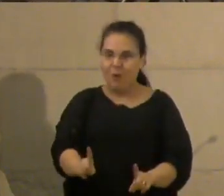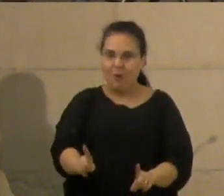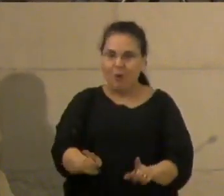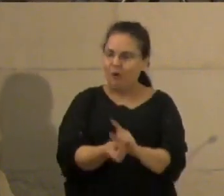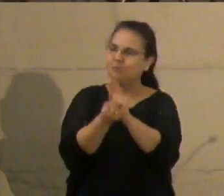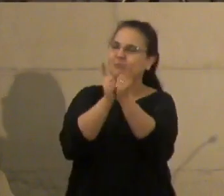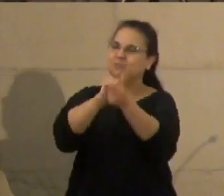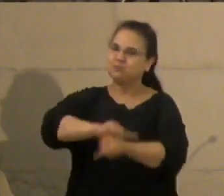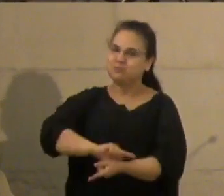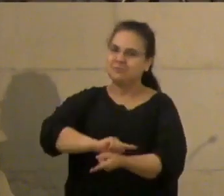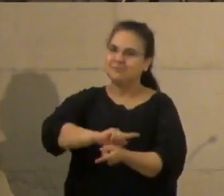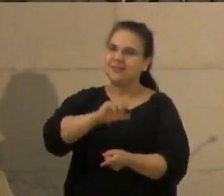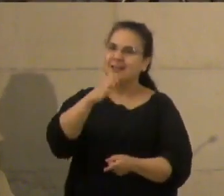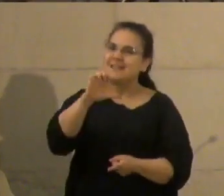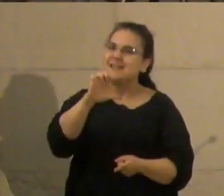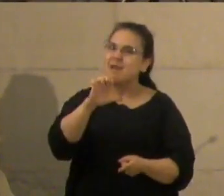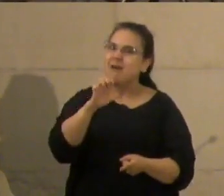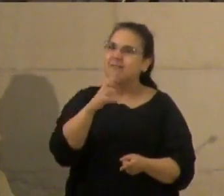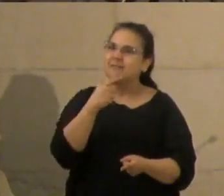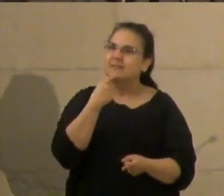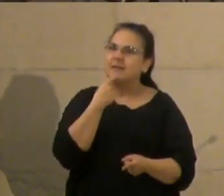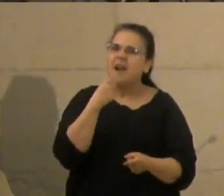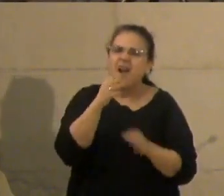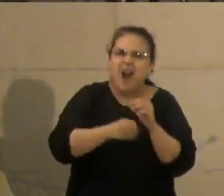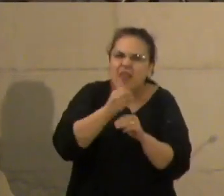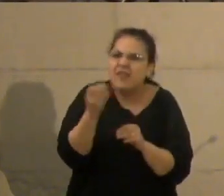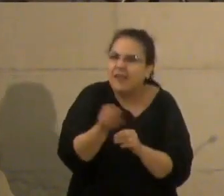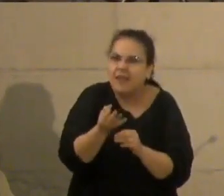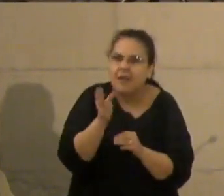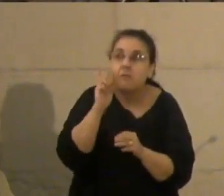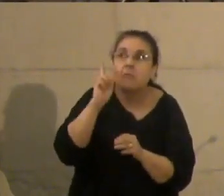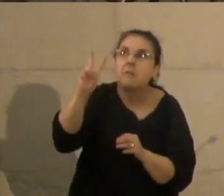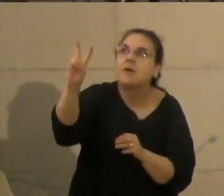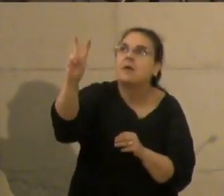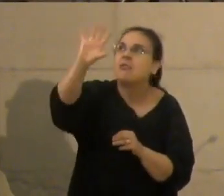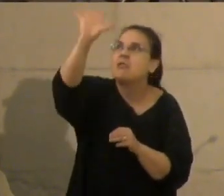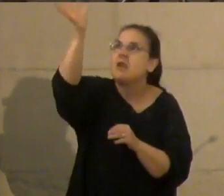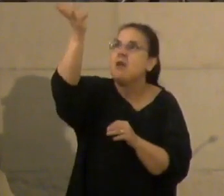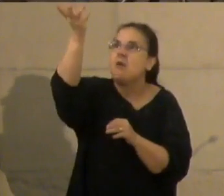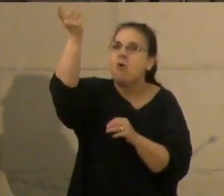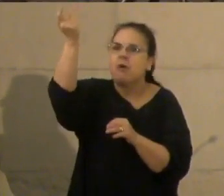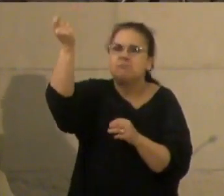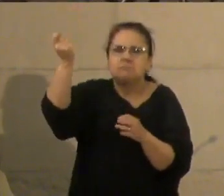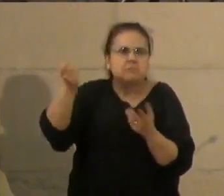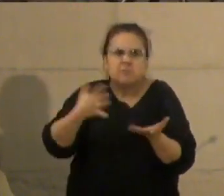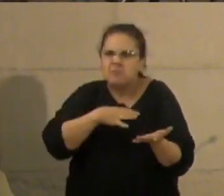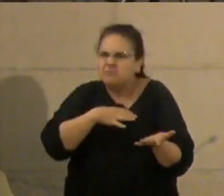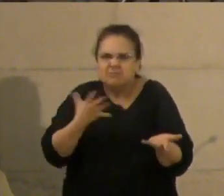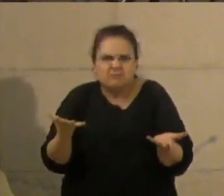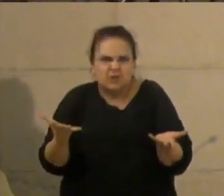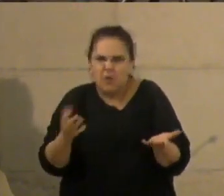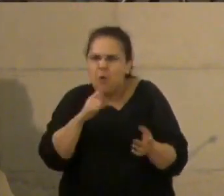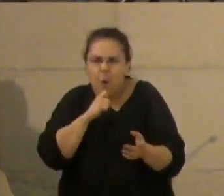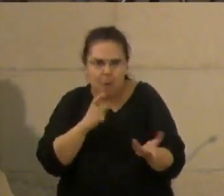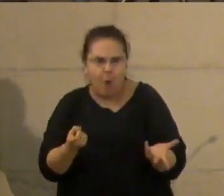Esteban mira al cielo. ¿Cómo es posible? El propio texto nos lo